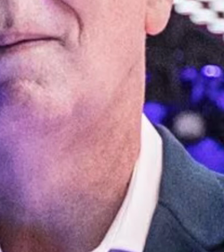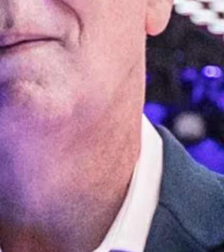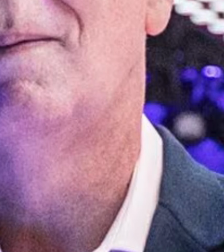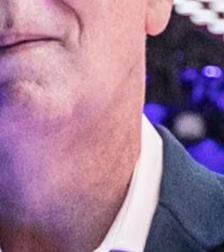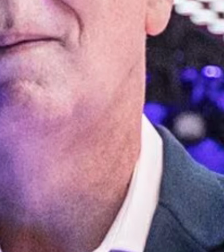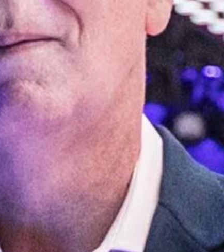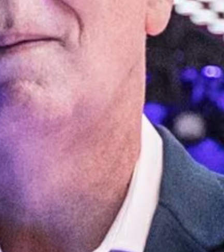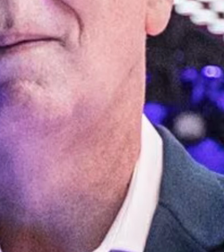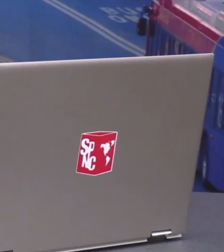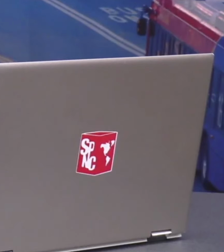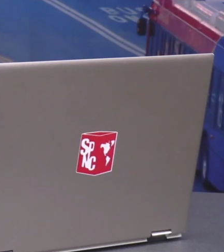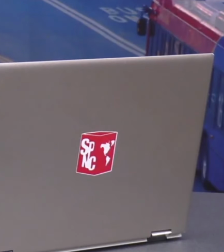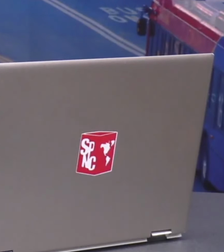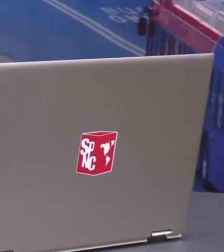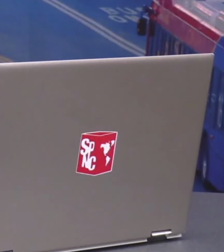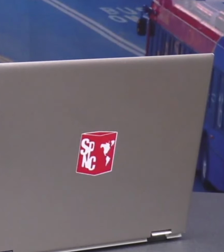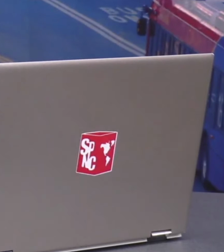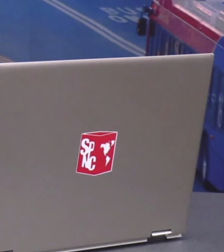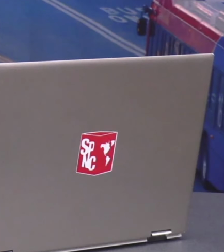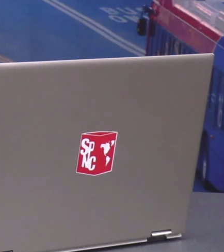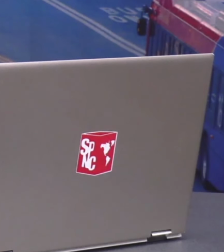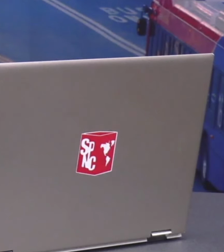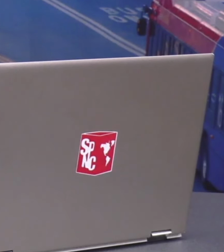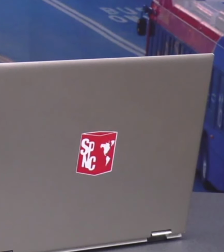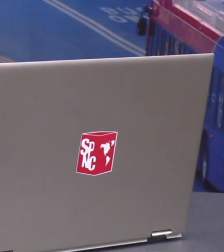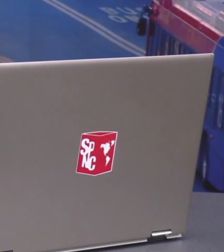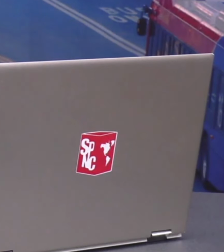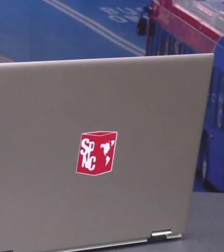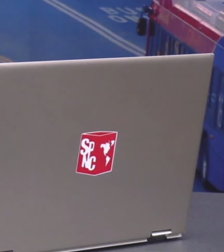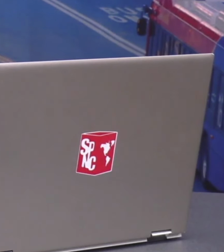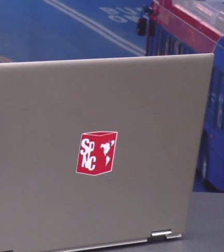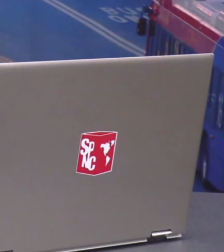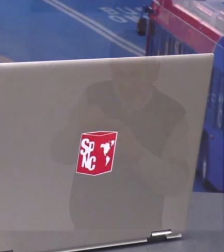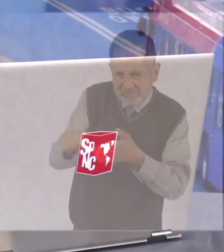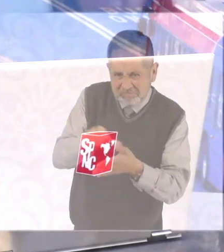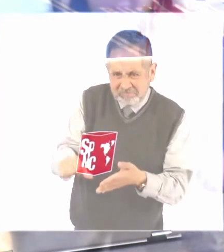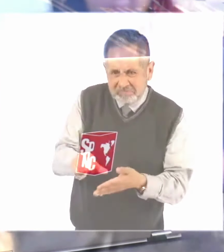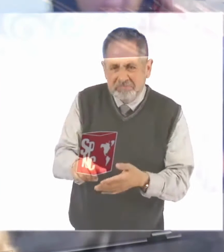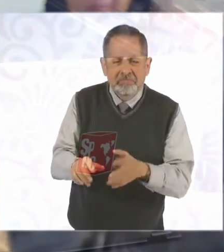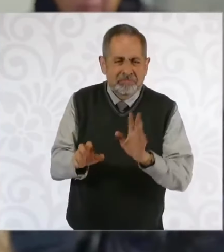sus patrones, y esto se dio en la mañanera del pueblo.